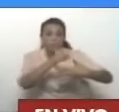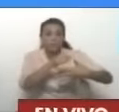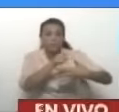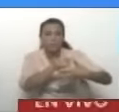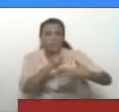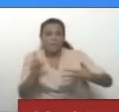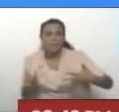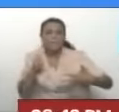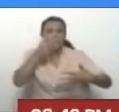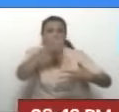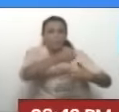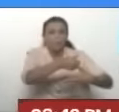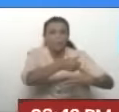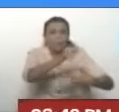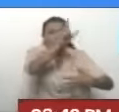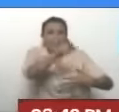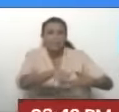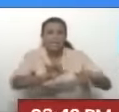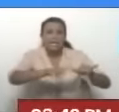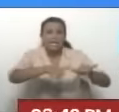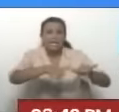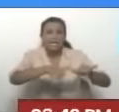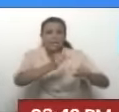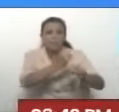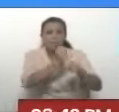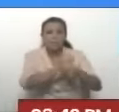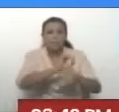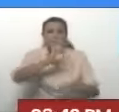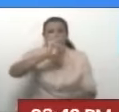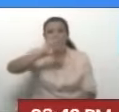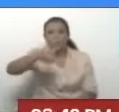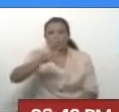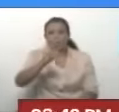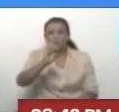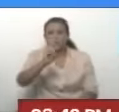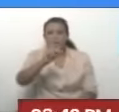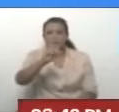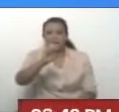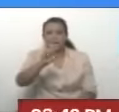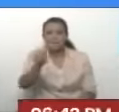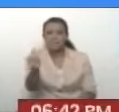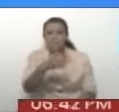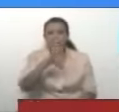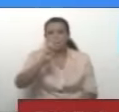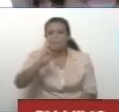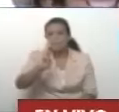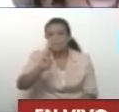a aprender. Se trata la ingeniera civil Yosneisy Paredes,